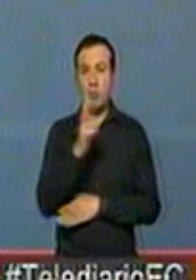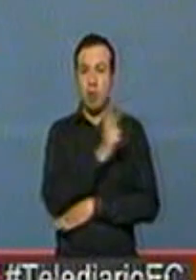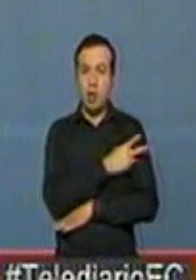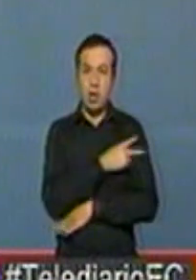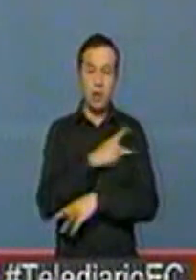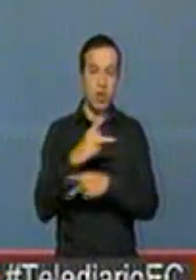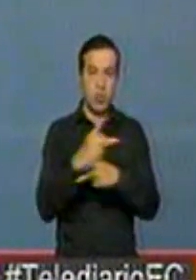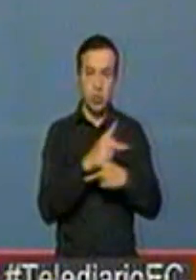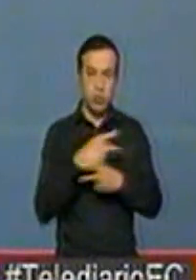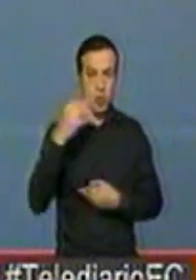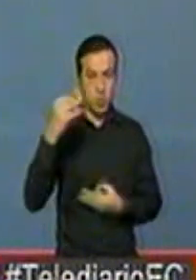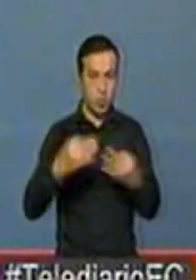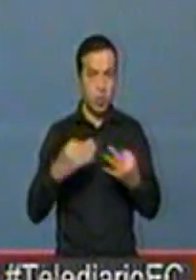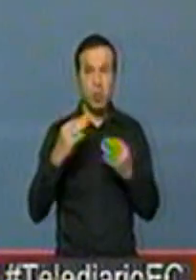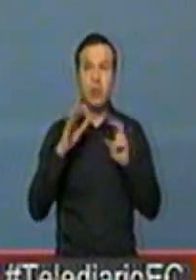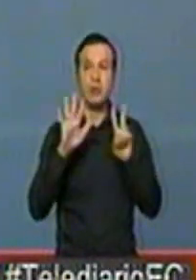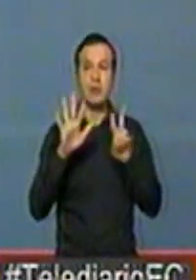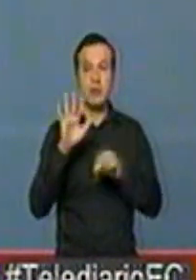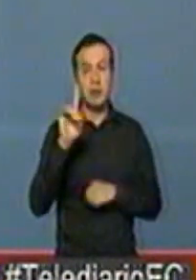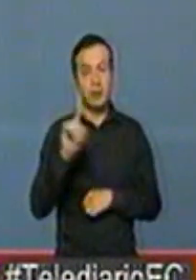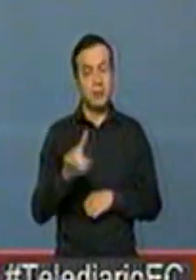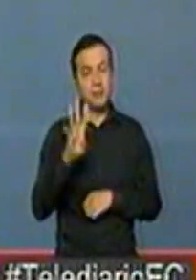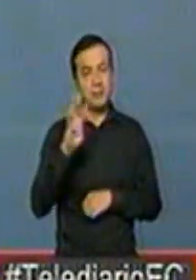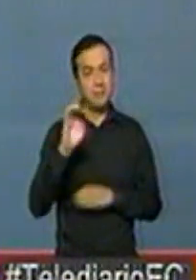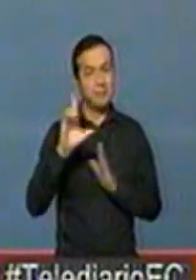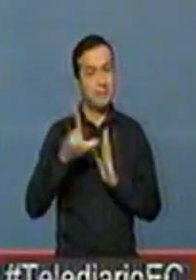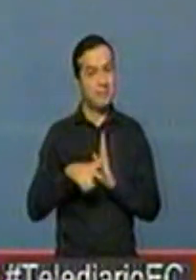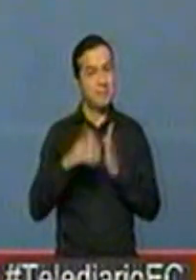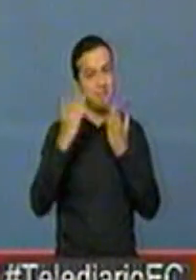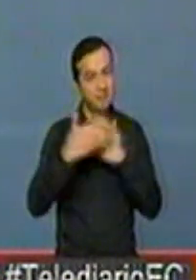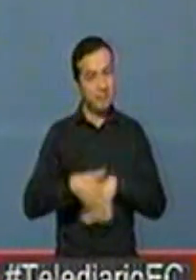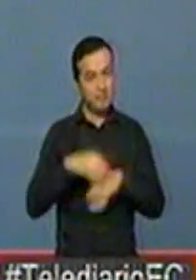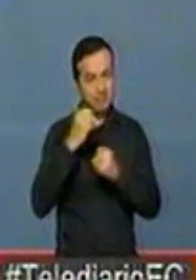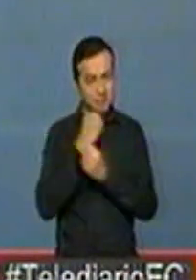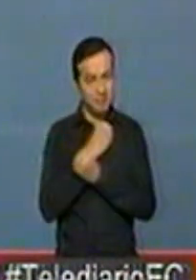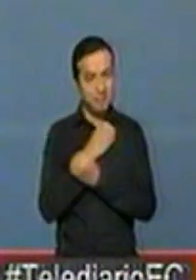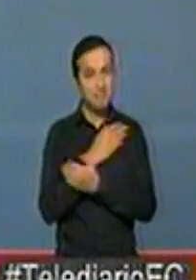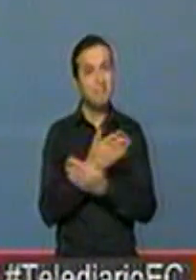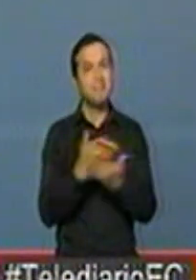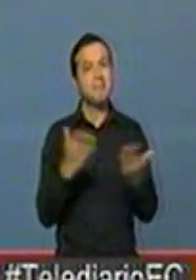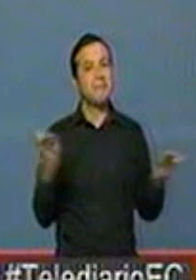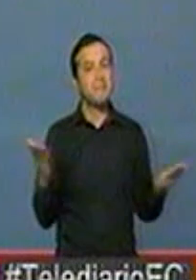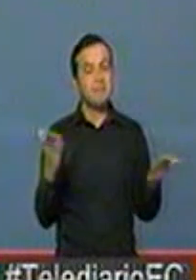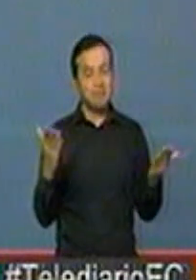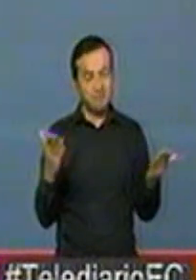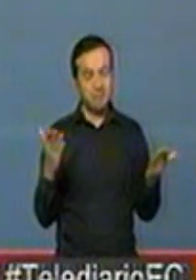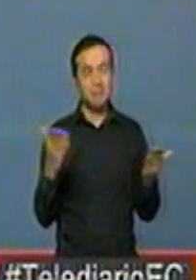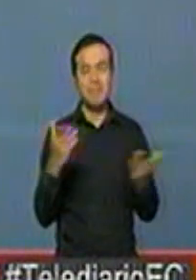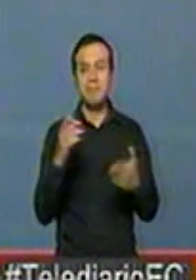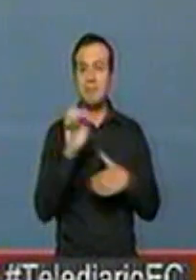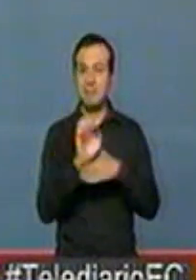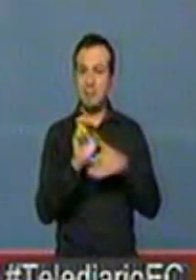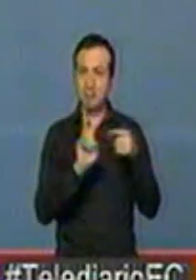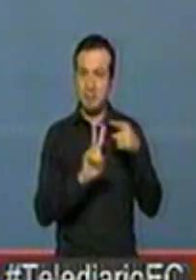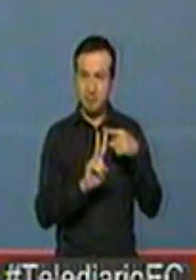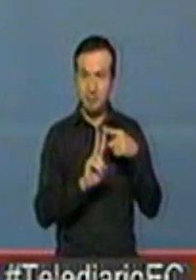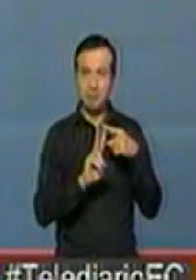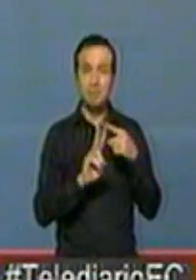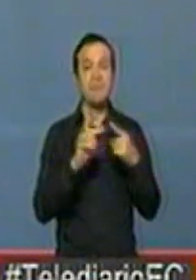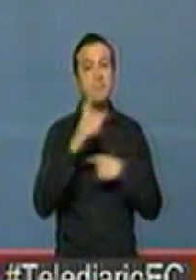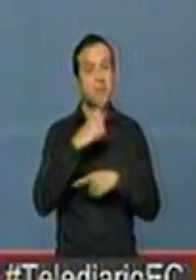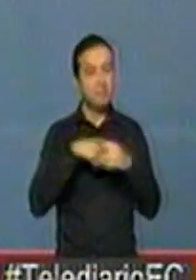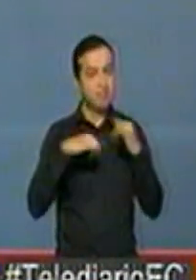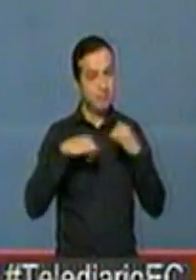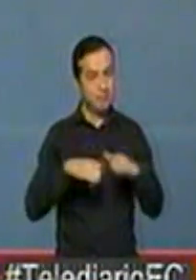de la judicatura 7 de la mañana con 40 minutos llegamos a la parte final de este espacio a través de la señal de ecuador tv ya viene